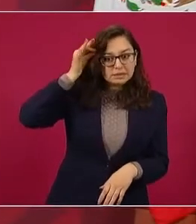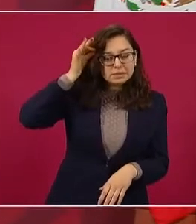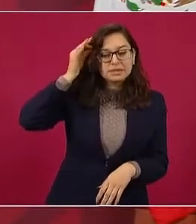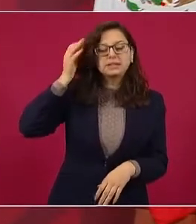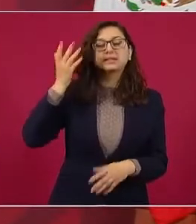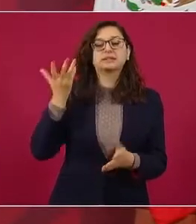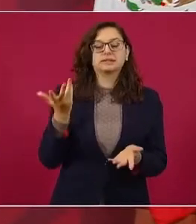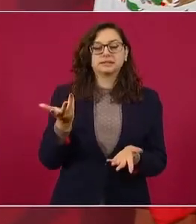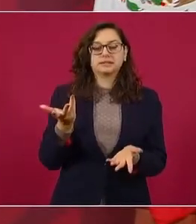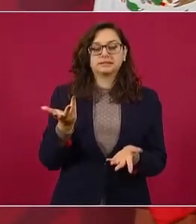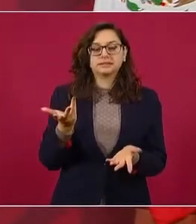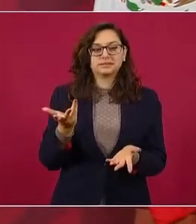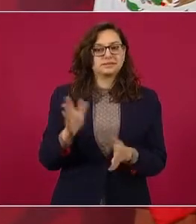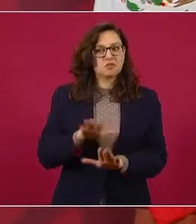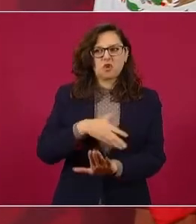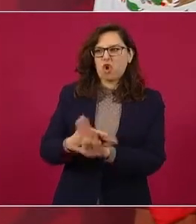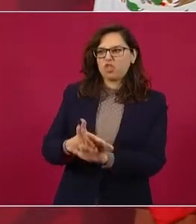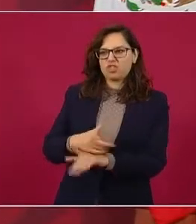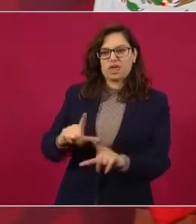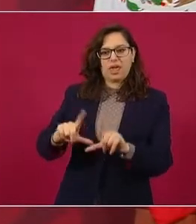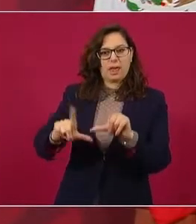y siempre están en contra.